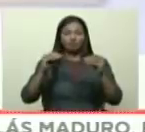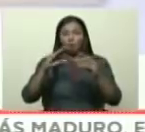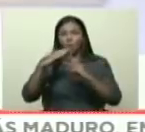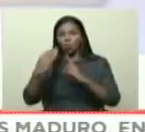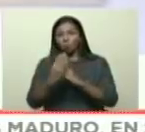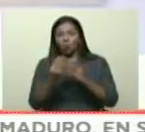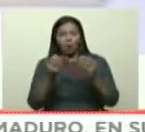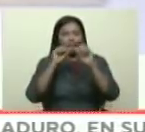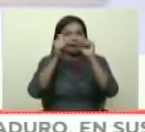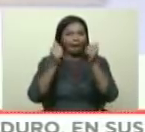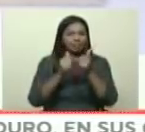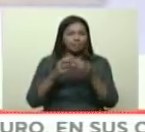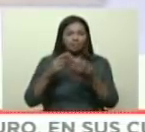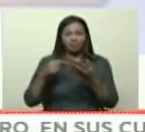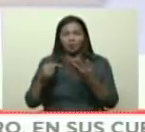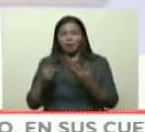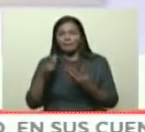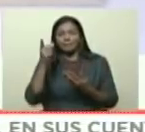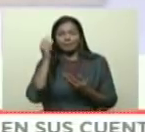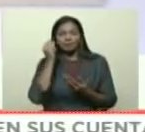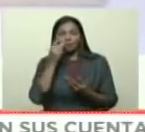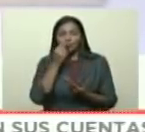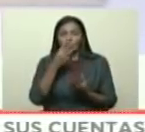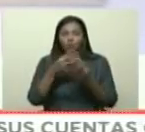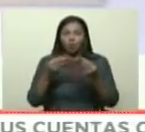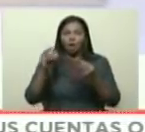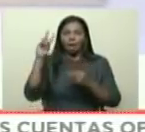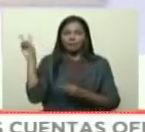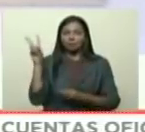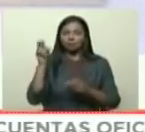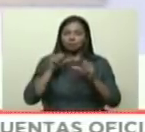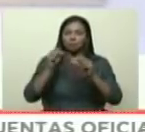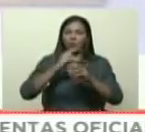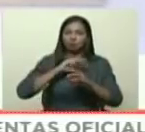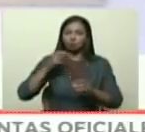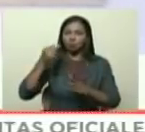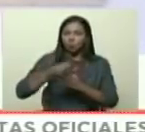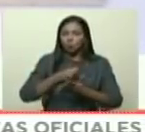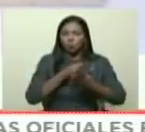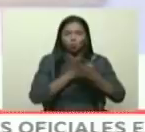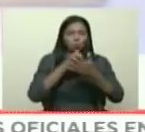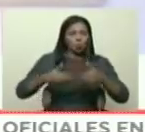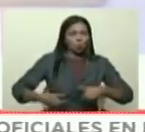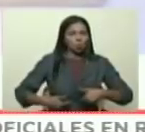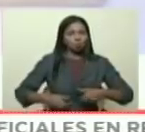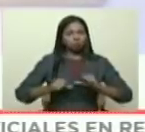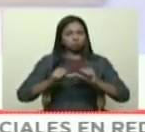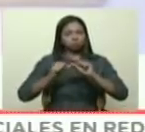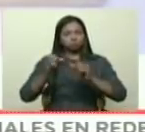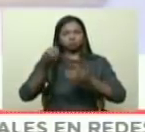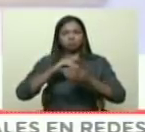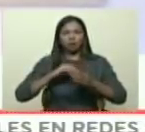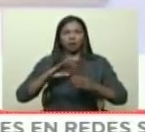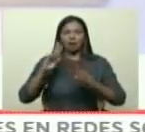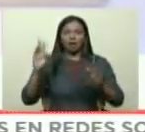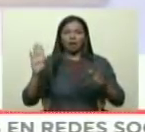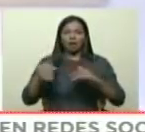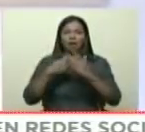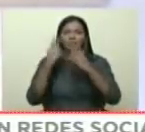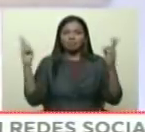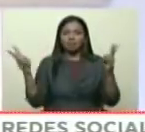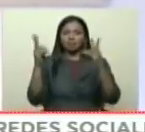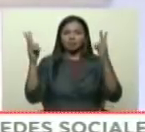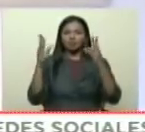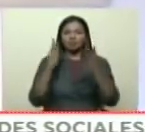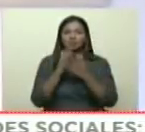los artistas, a las cultoras de Venezuela y sigamos resistiendo y avanzando. Hasta la victoria